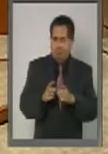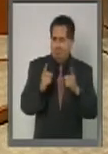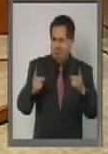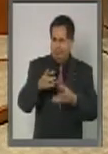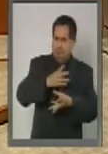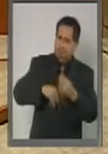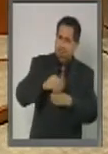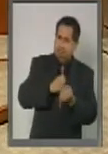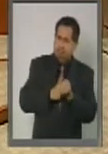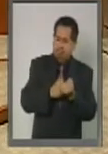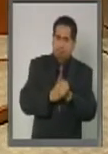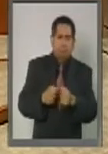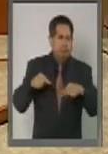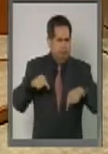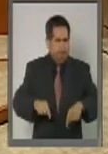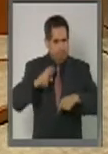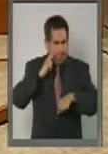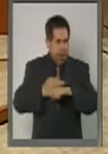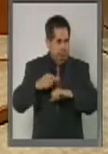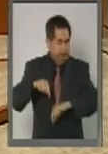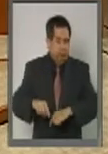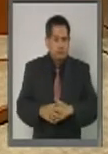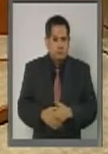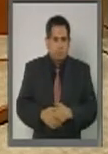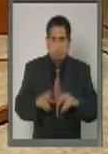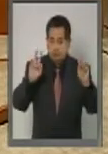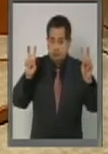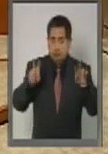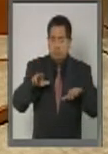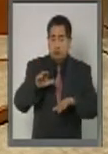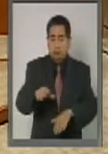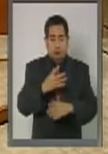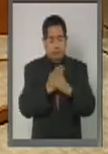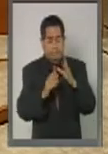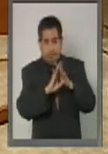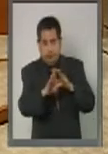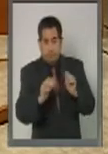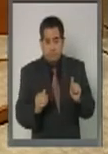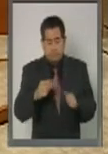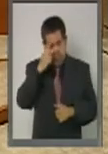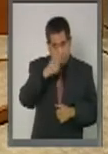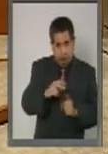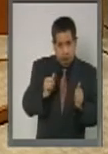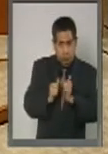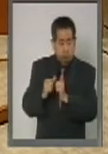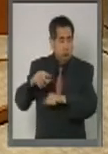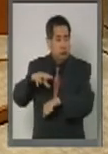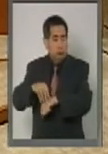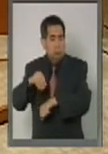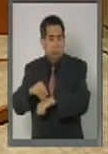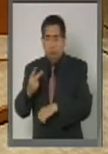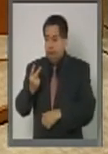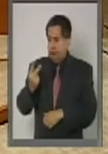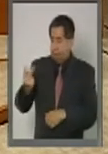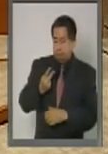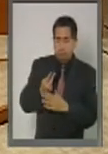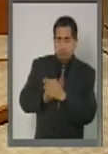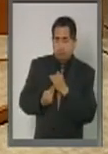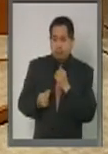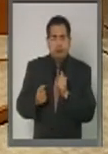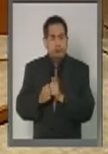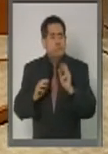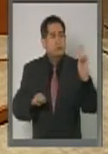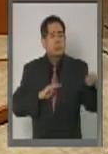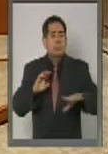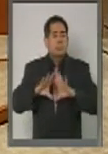sostenible. Y en materia de migración, México, junto con Suiza, juega el papel de cofacilitador del Pacto